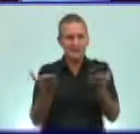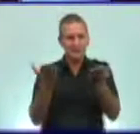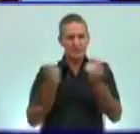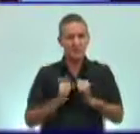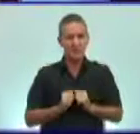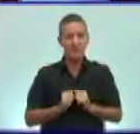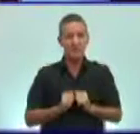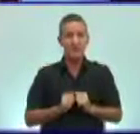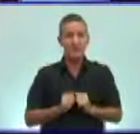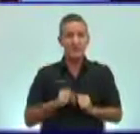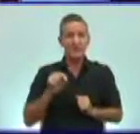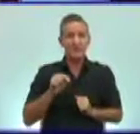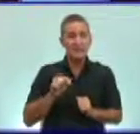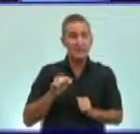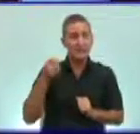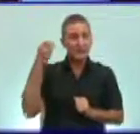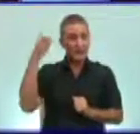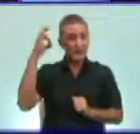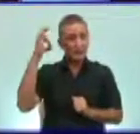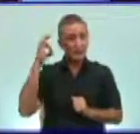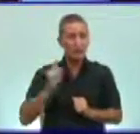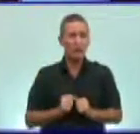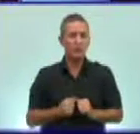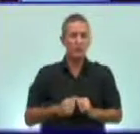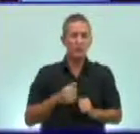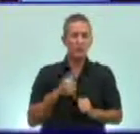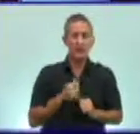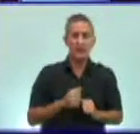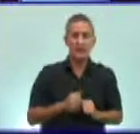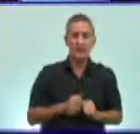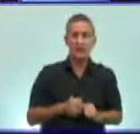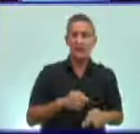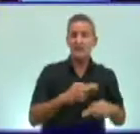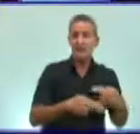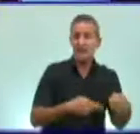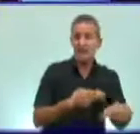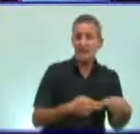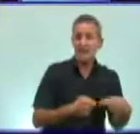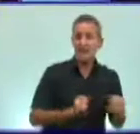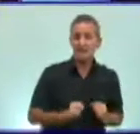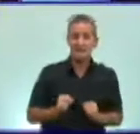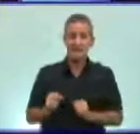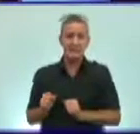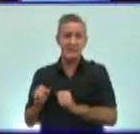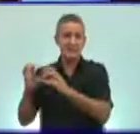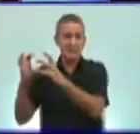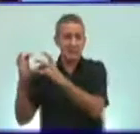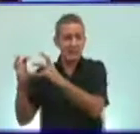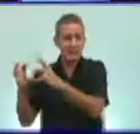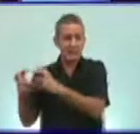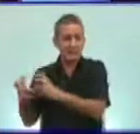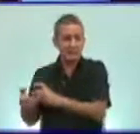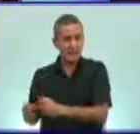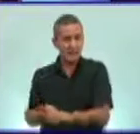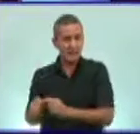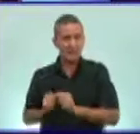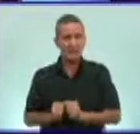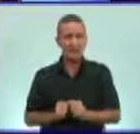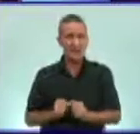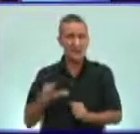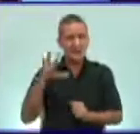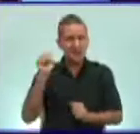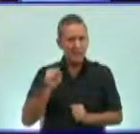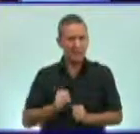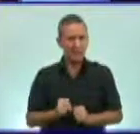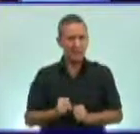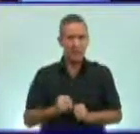Desde esta lógica de acción y reacción, desde esta lógica de causa y efecto, entendemos los procesos históricos y